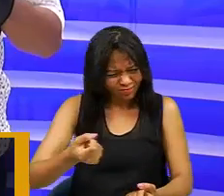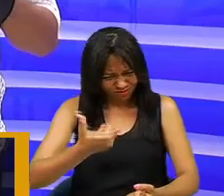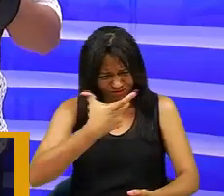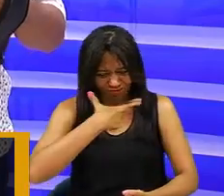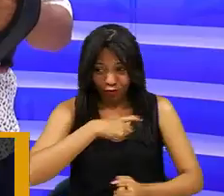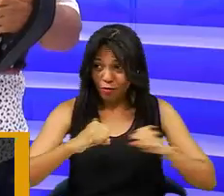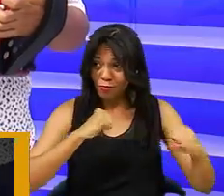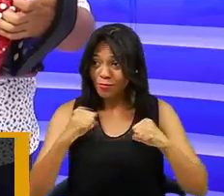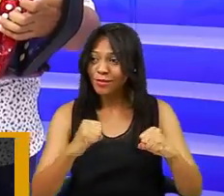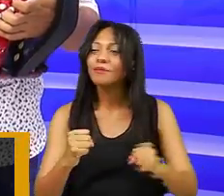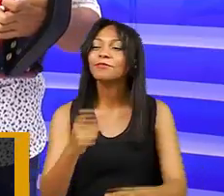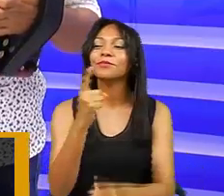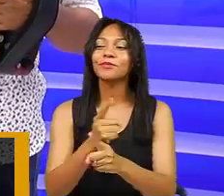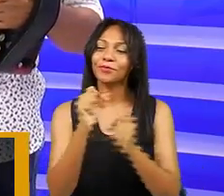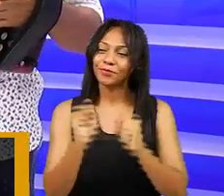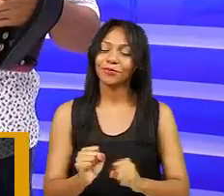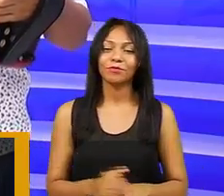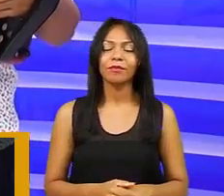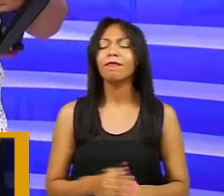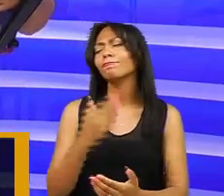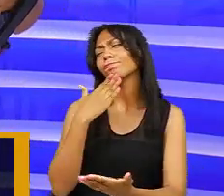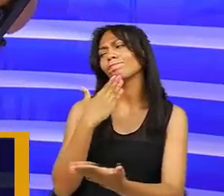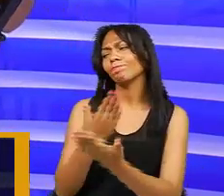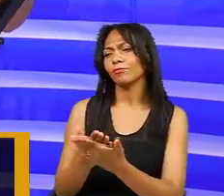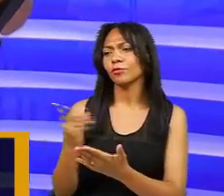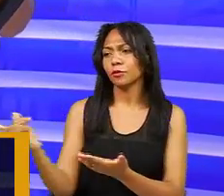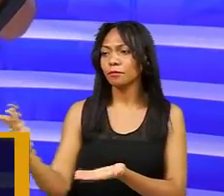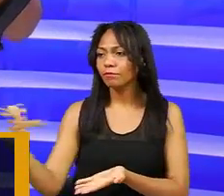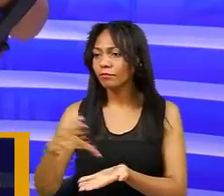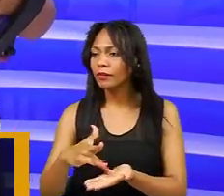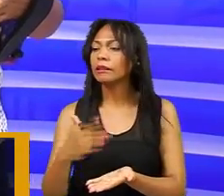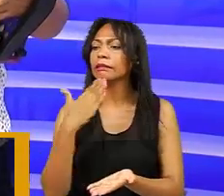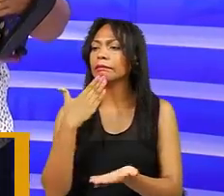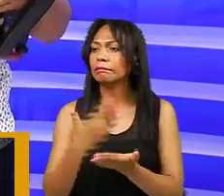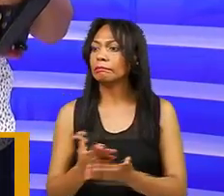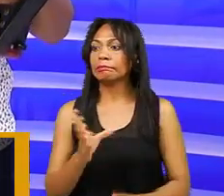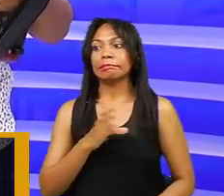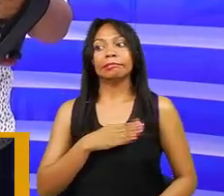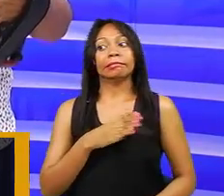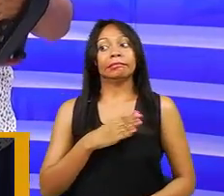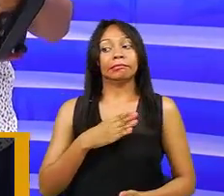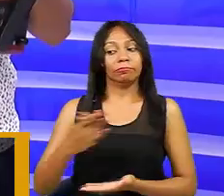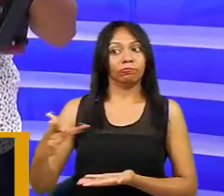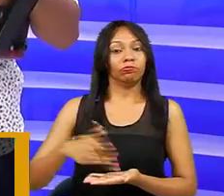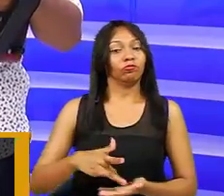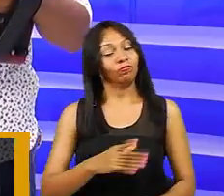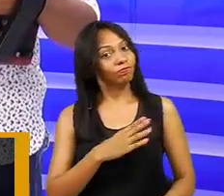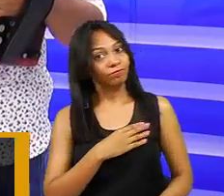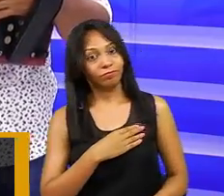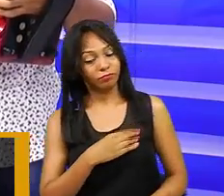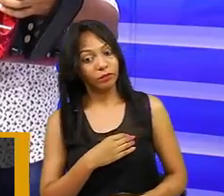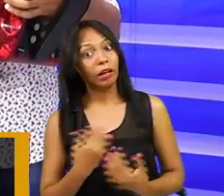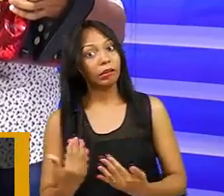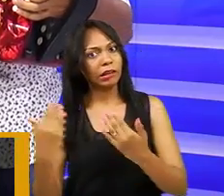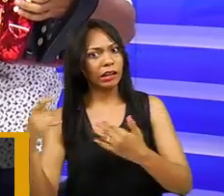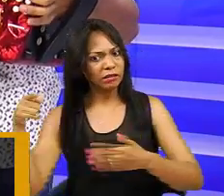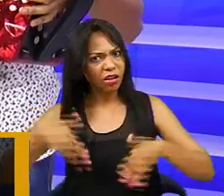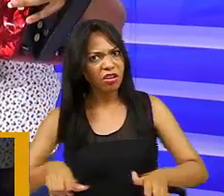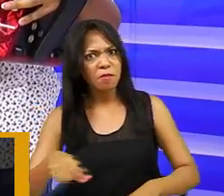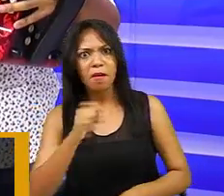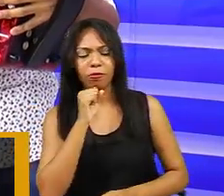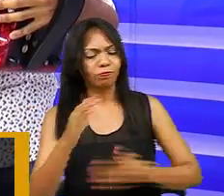gracias por haber estado en el Set de Cultura y Entretenimiento. Lo repito, para mí es un placer estar acompañada con este talento 100% barranqueño. Y